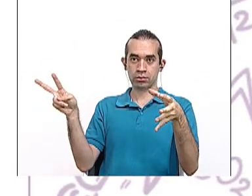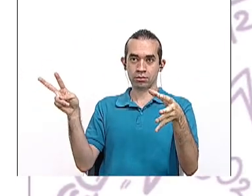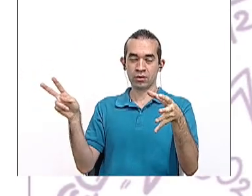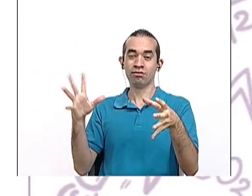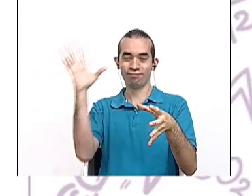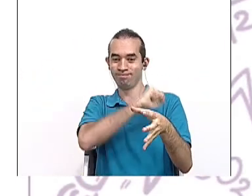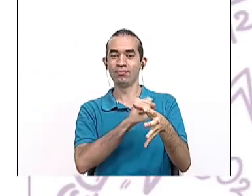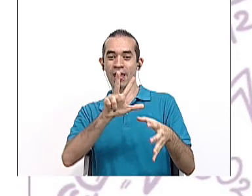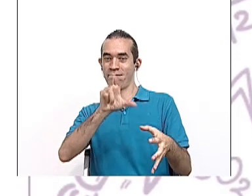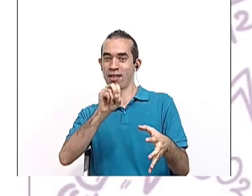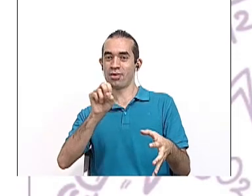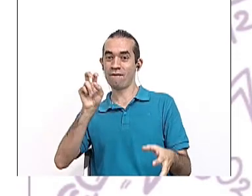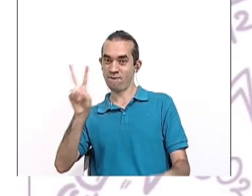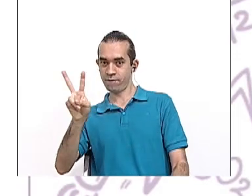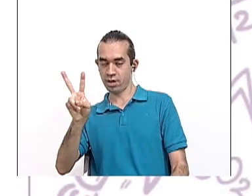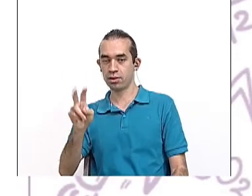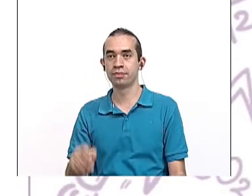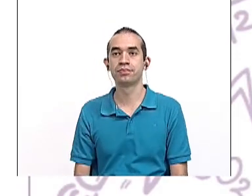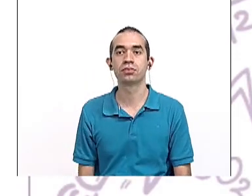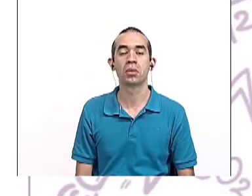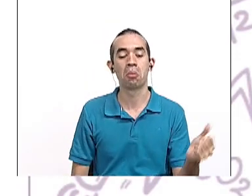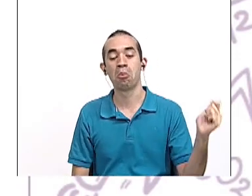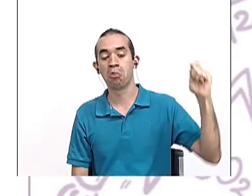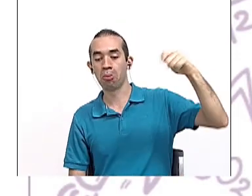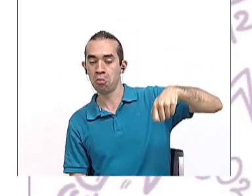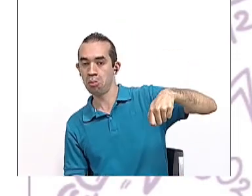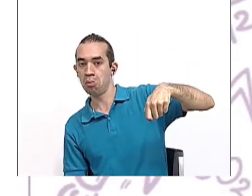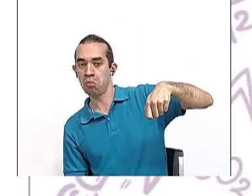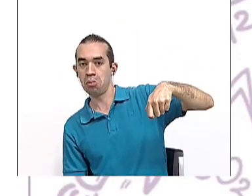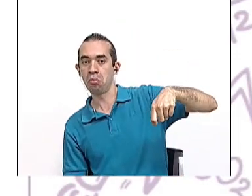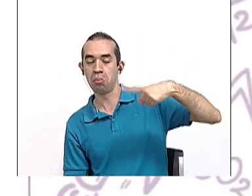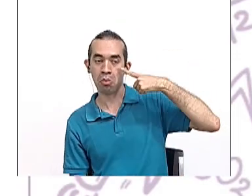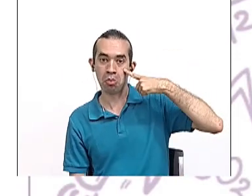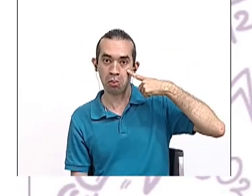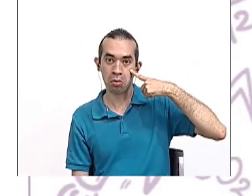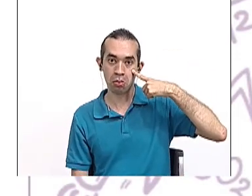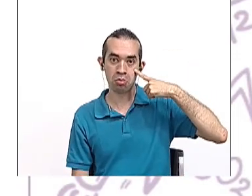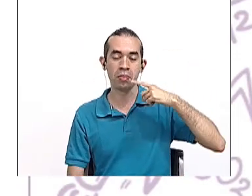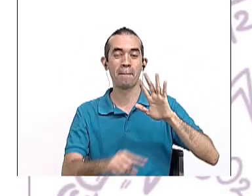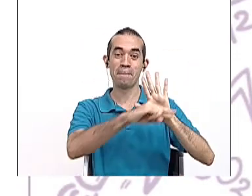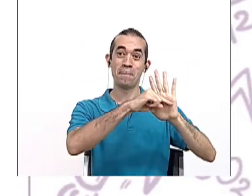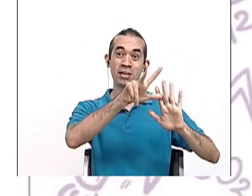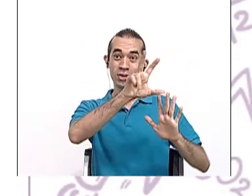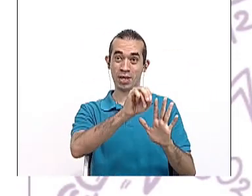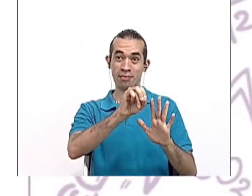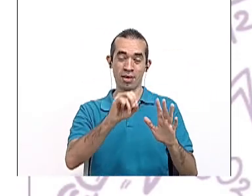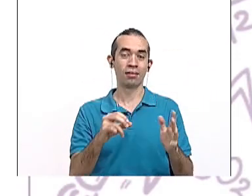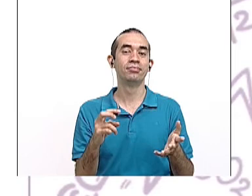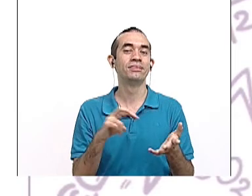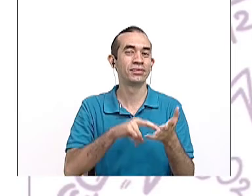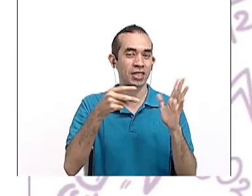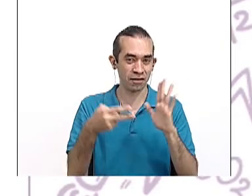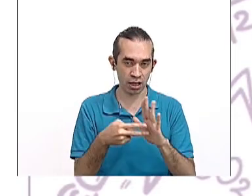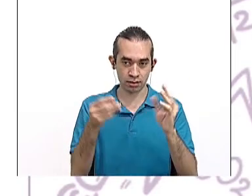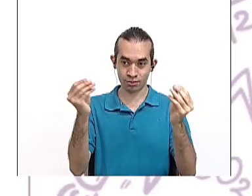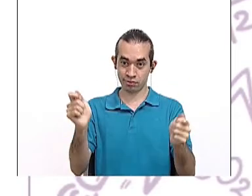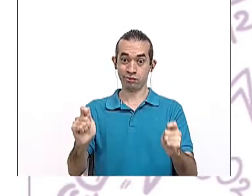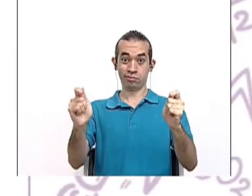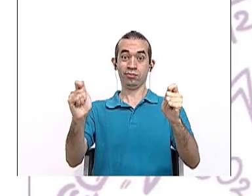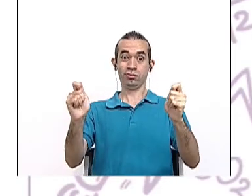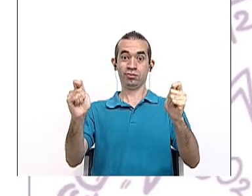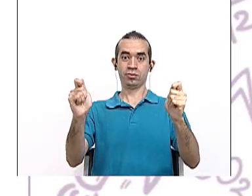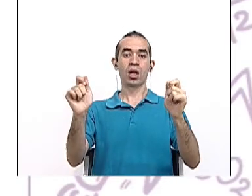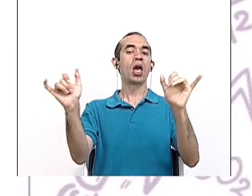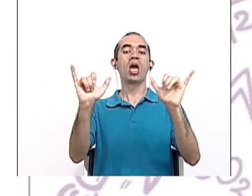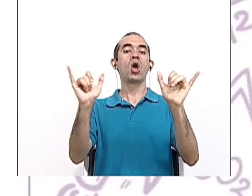30. Si metemos la otra paleta, tenemos un voltaje de menos 30. Eso significa que adquirieron la